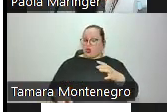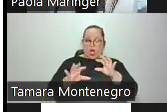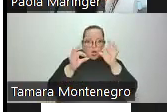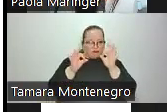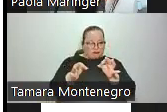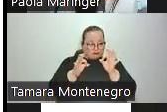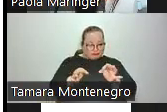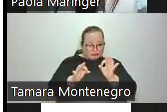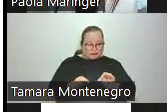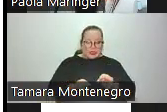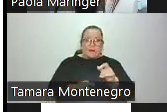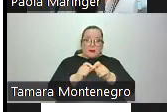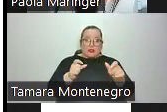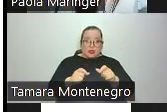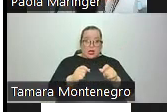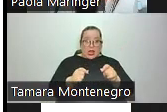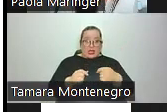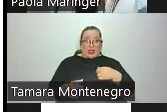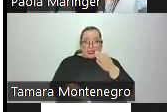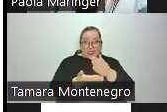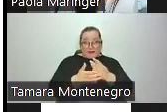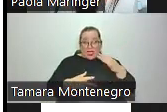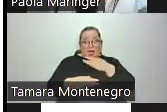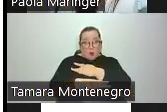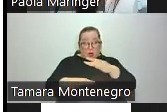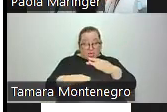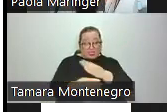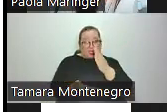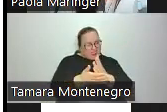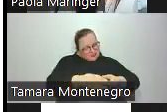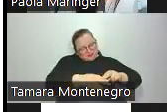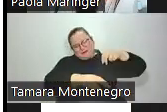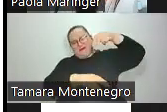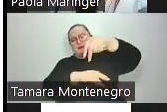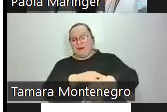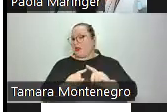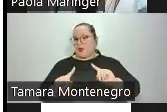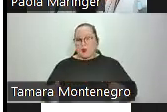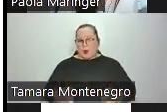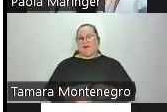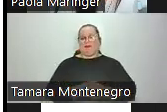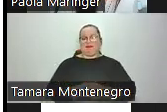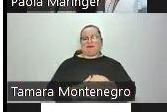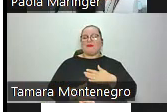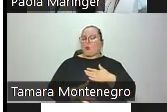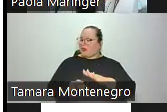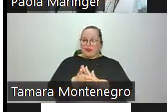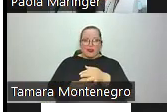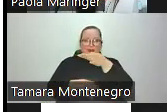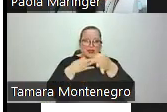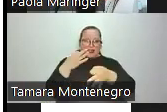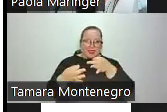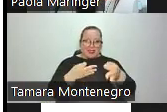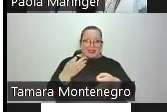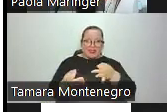dicen, el que no se arriesga no cruza el río, hay que atreverse al cambio y actitud ante todo. Oye, me encanta todo lo que están diciendo en el chat,